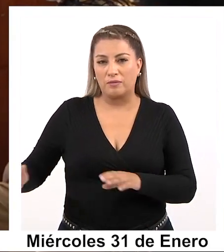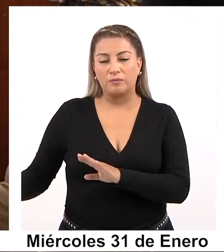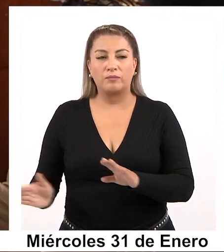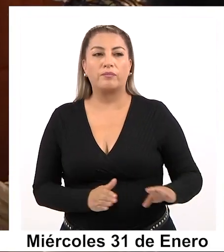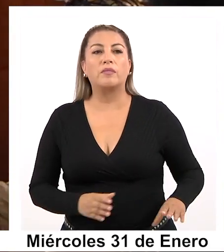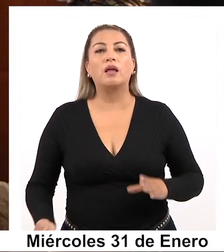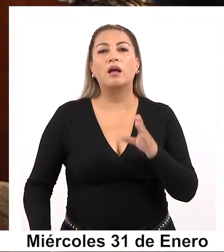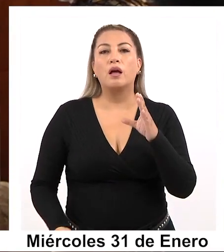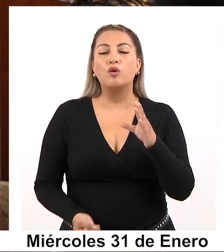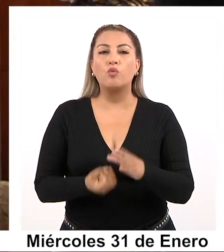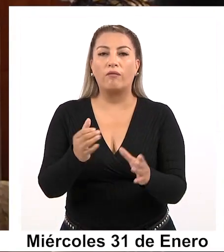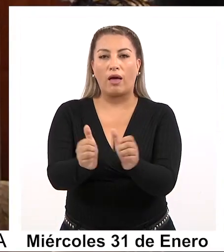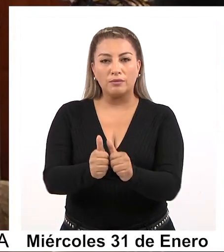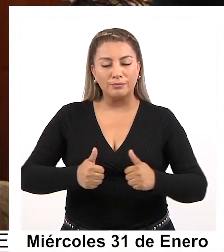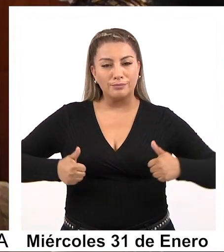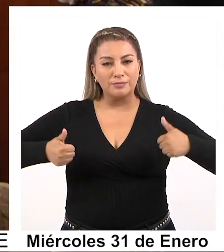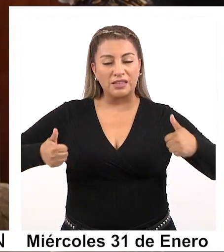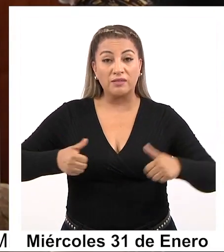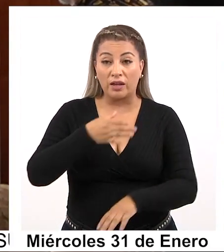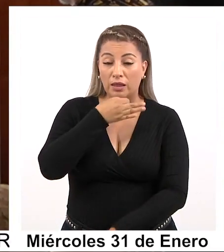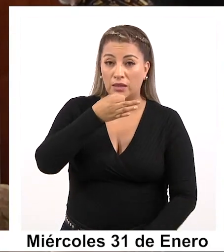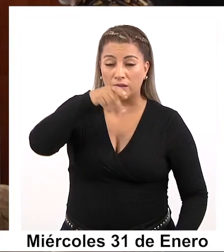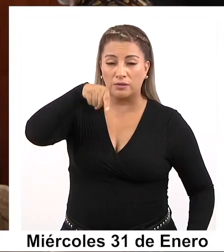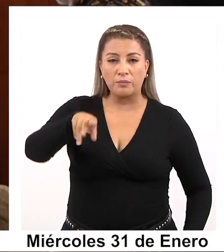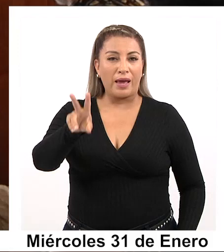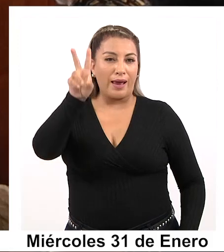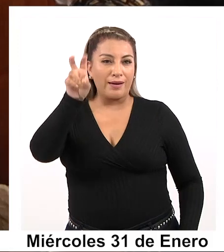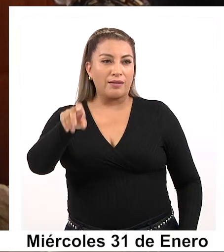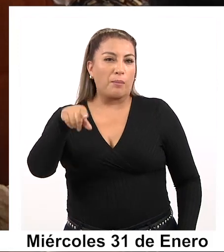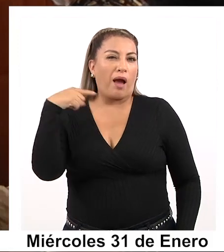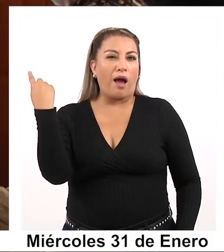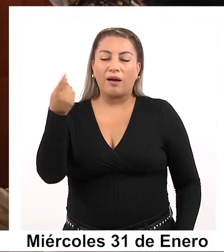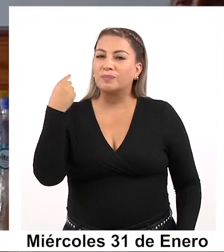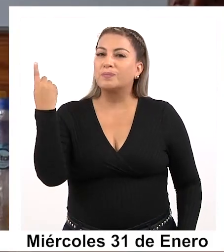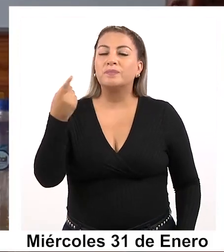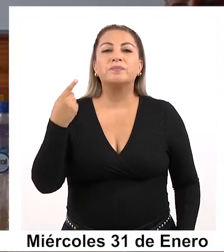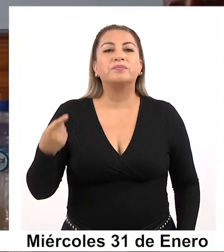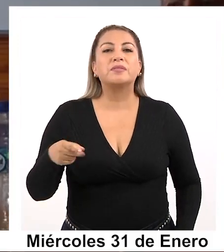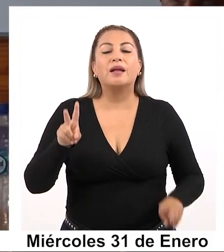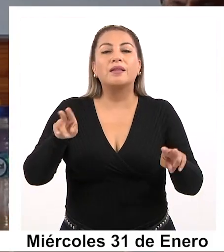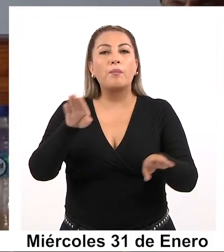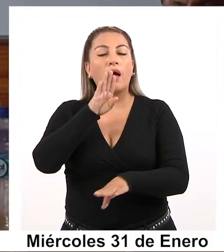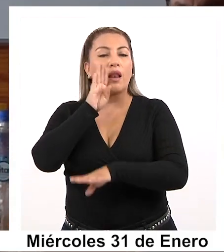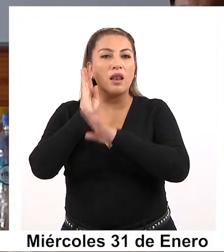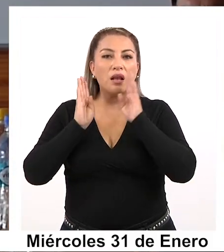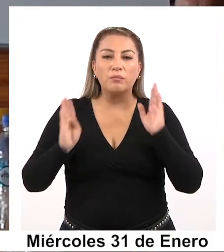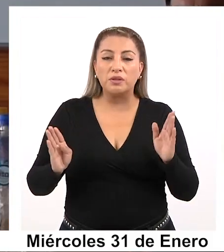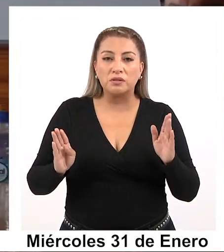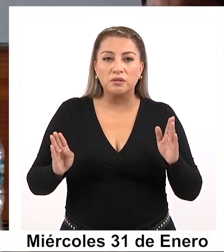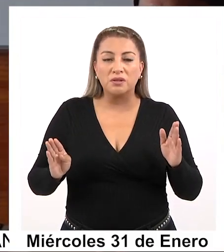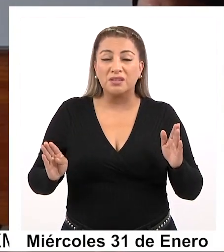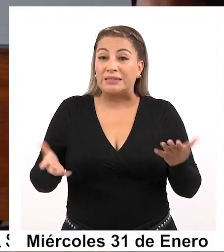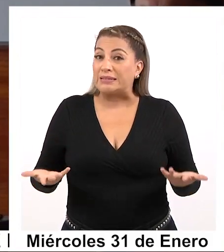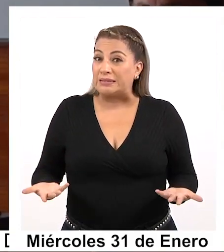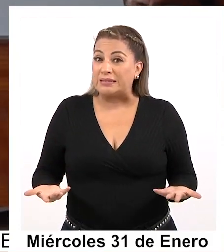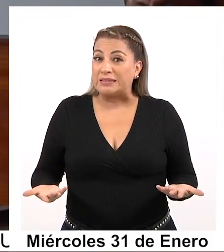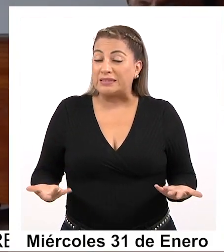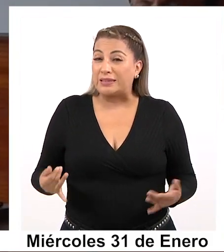La nueva administración admite que, en términos generales, la limpieza estaba completamente